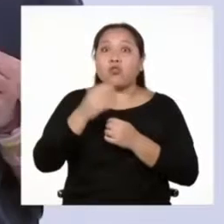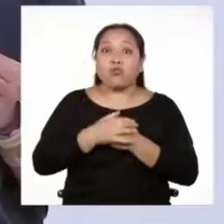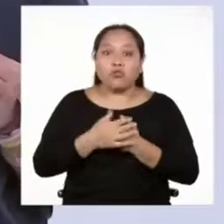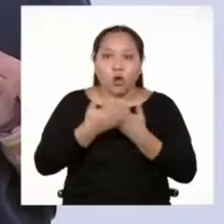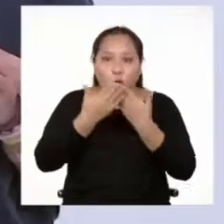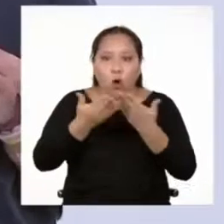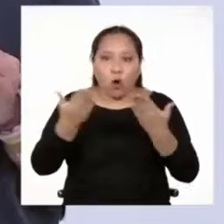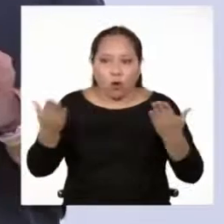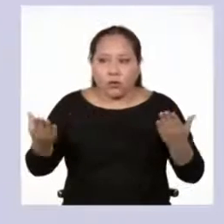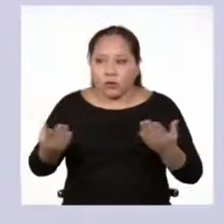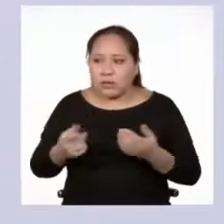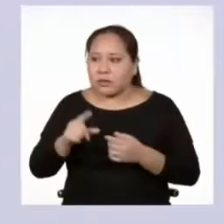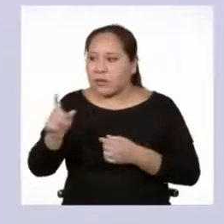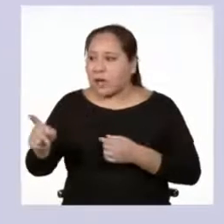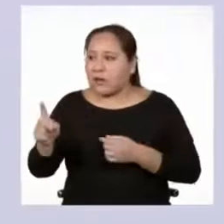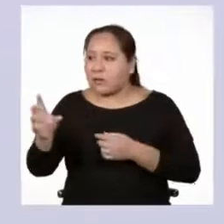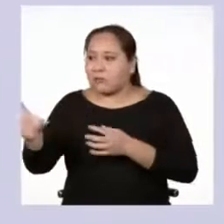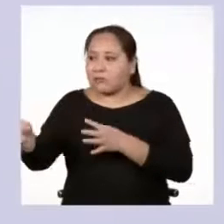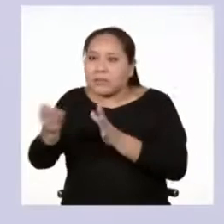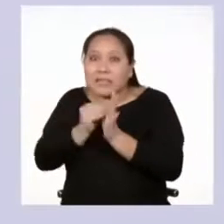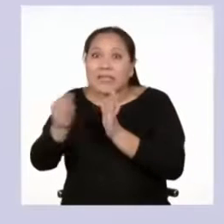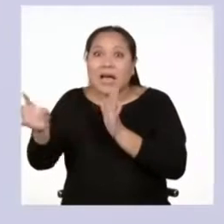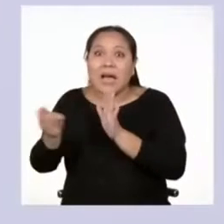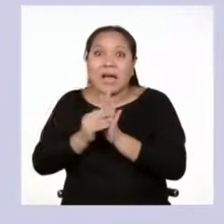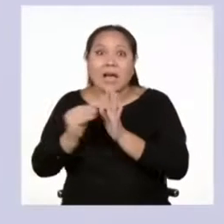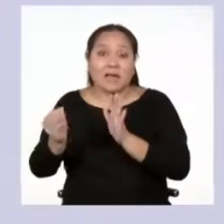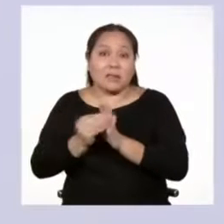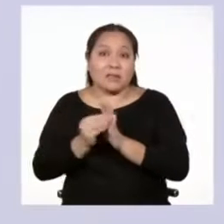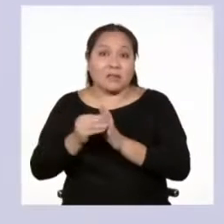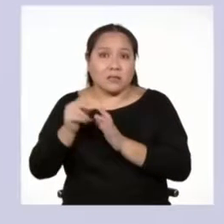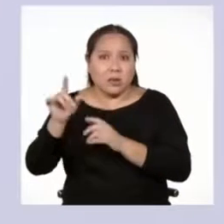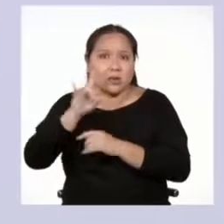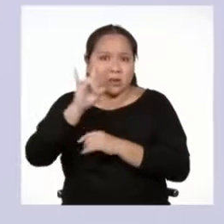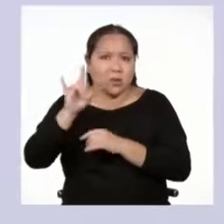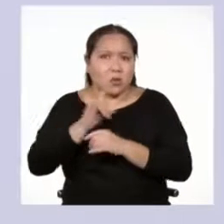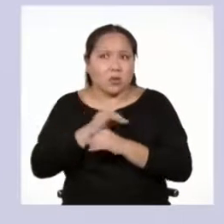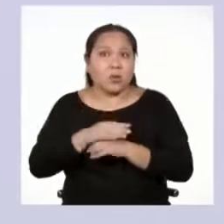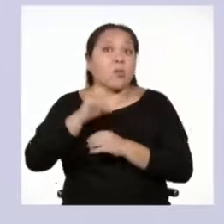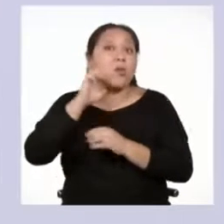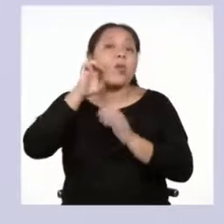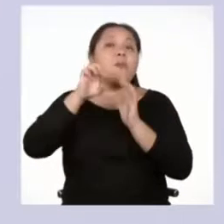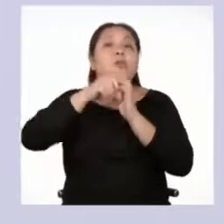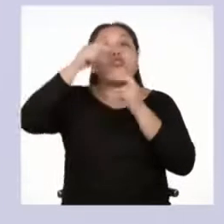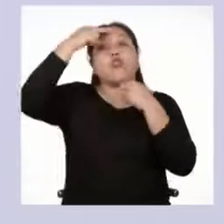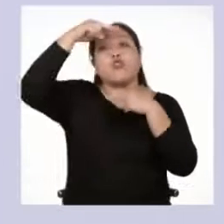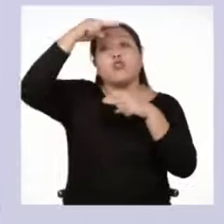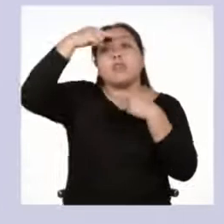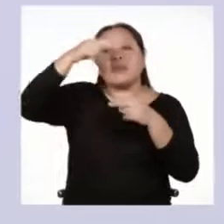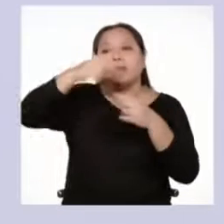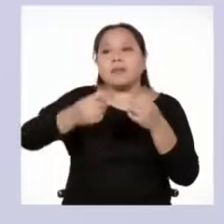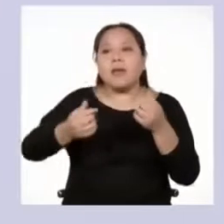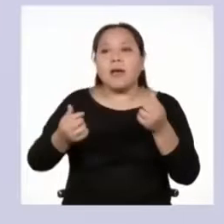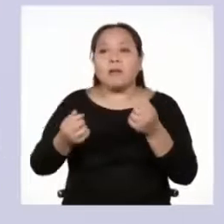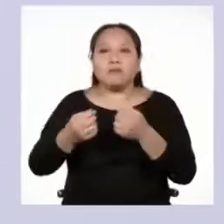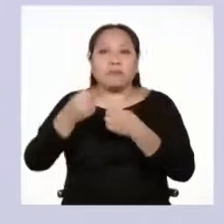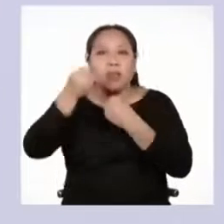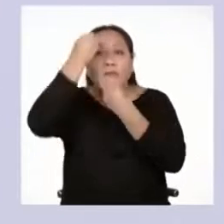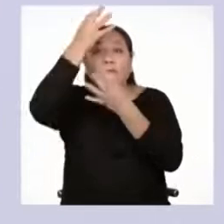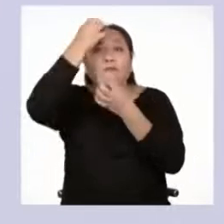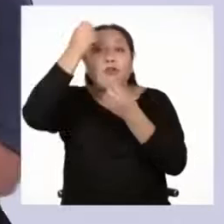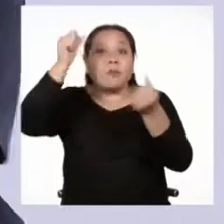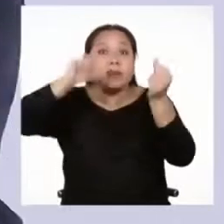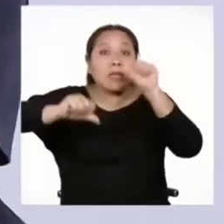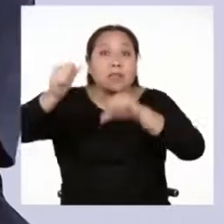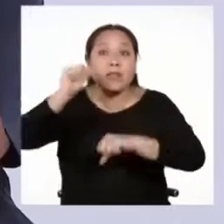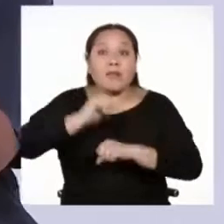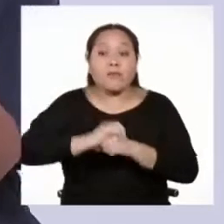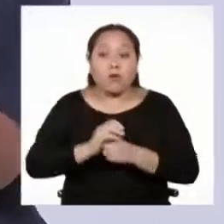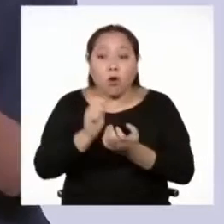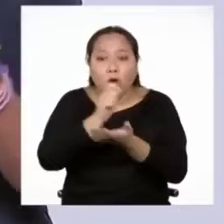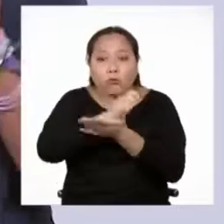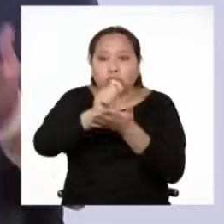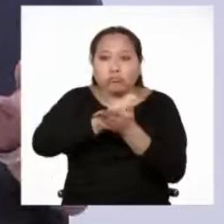de alguna fuente. Son textos muy usados y comunes, por ejemplo, una noticia, un informe científico, un texto escolar.